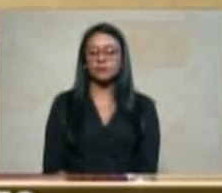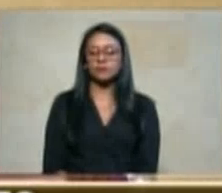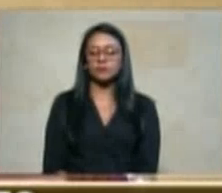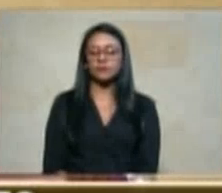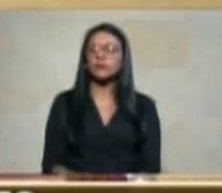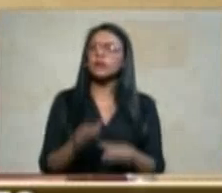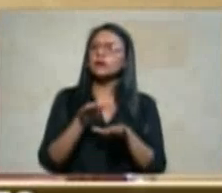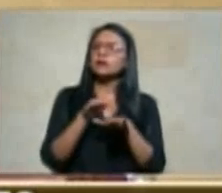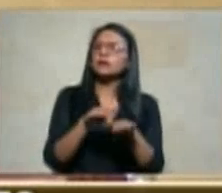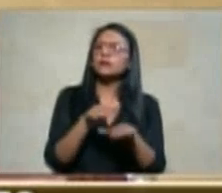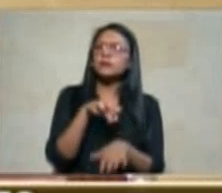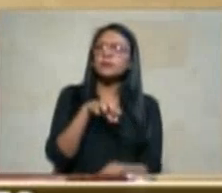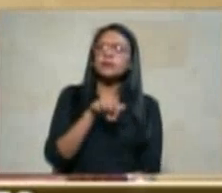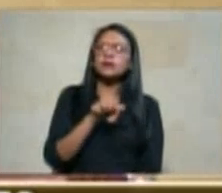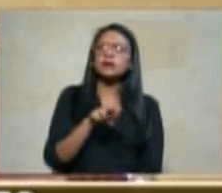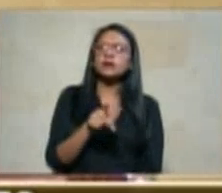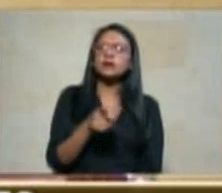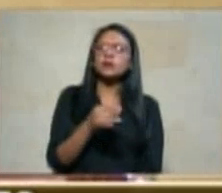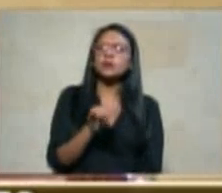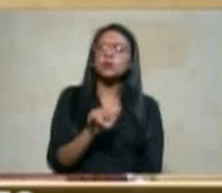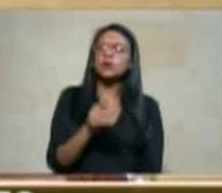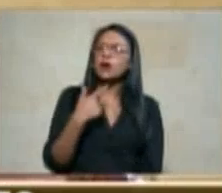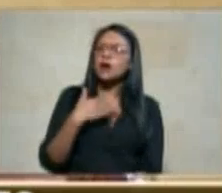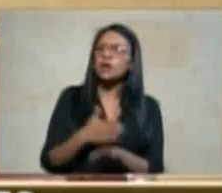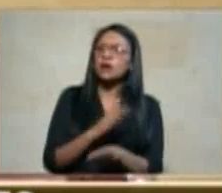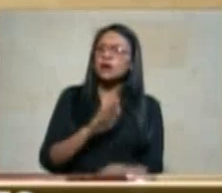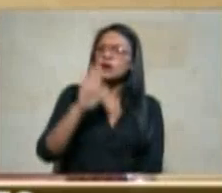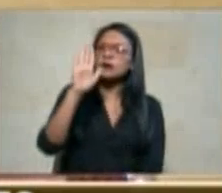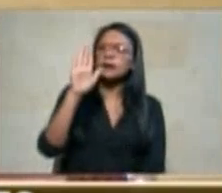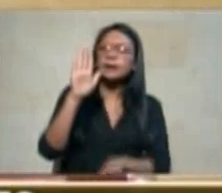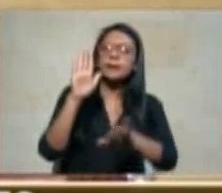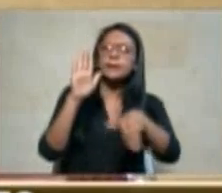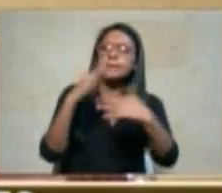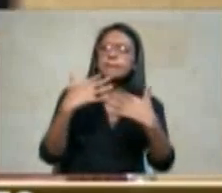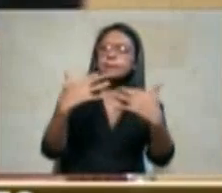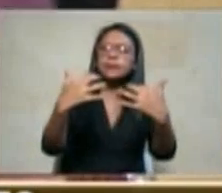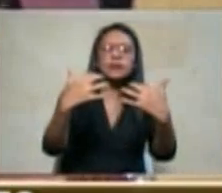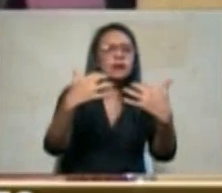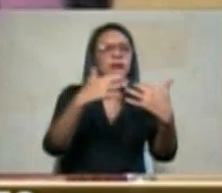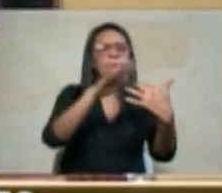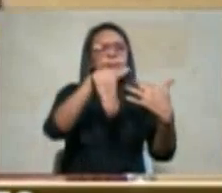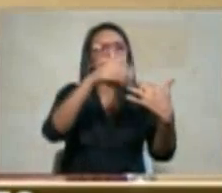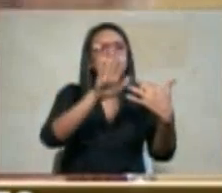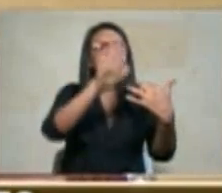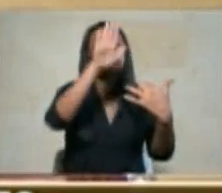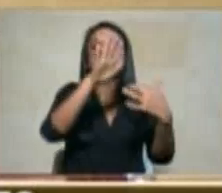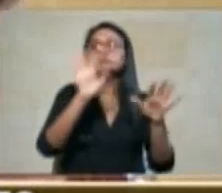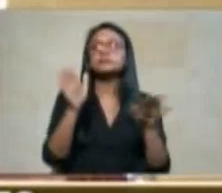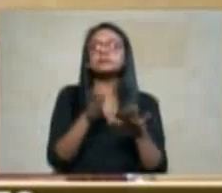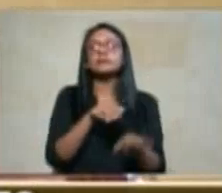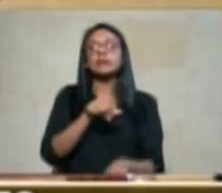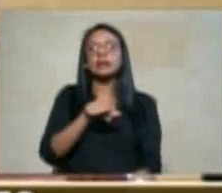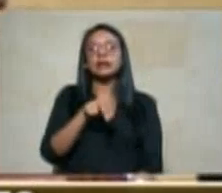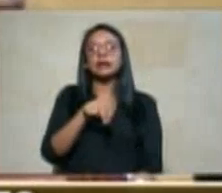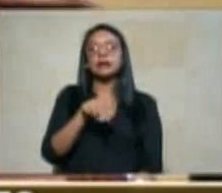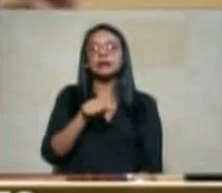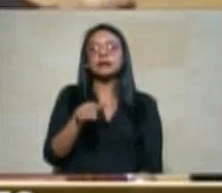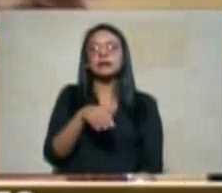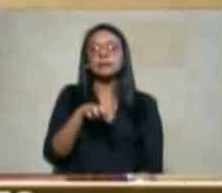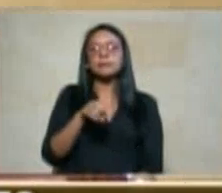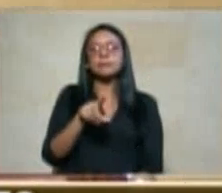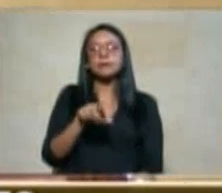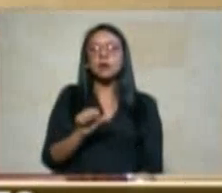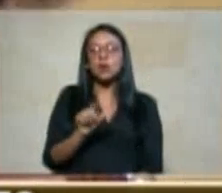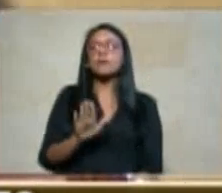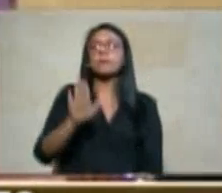El representante Padawí me había alzado la mano y no se encuentra ya en el recinto. La representante Ana Paola Agudelo tiene el